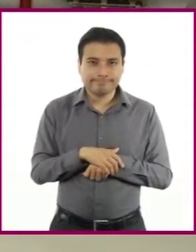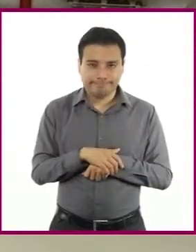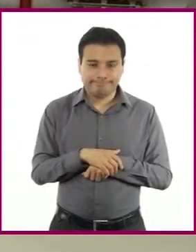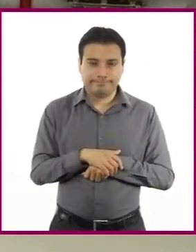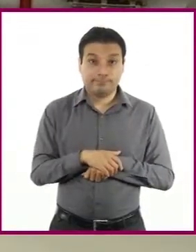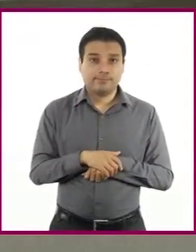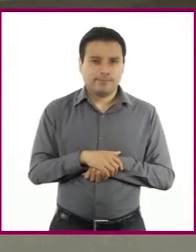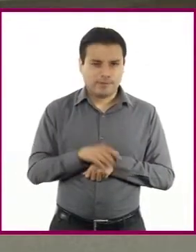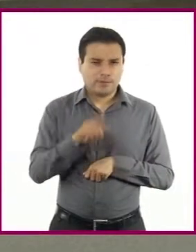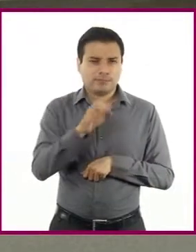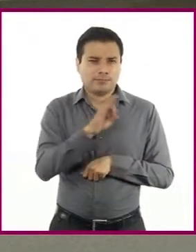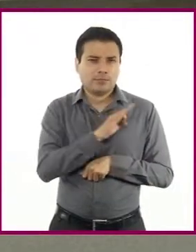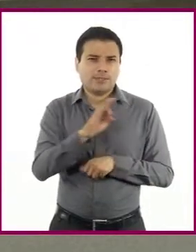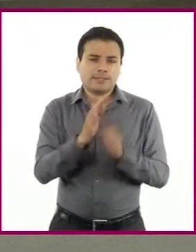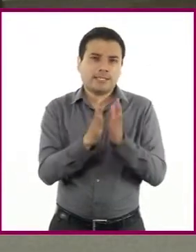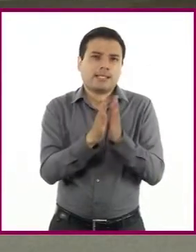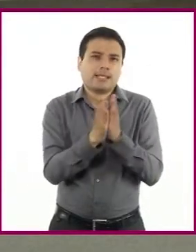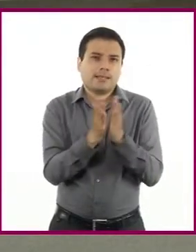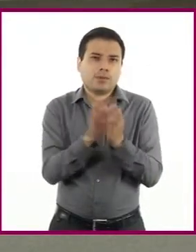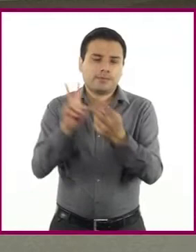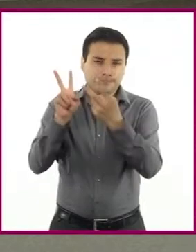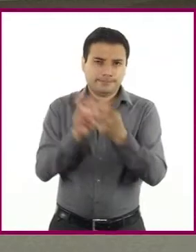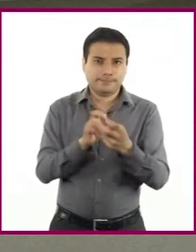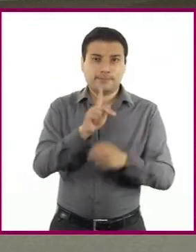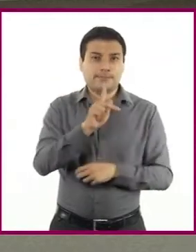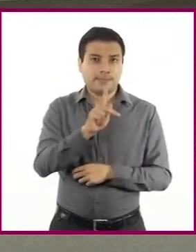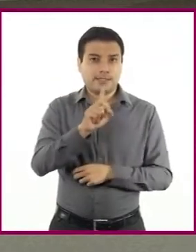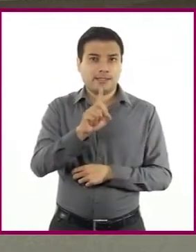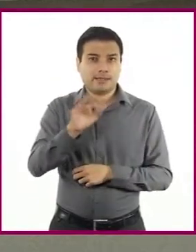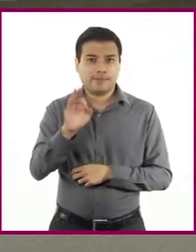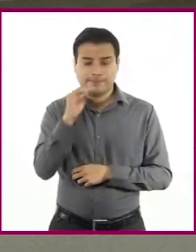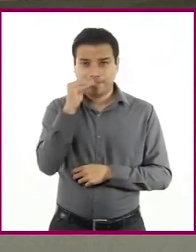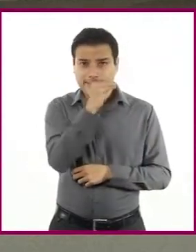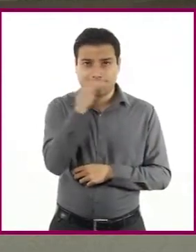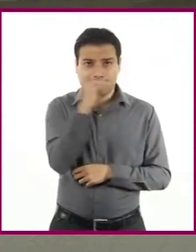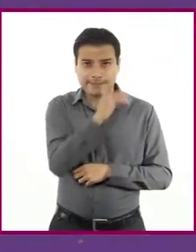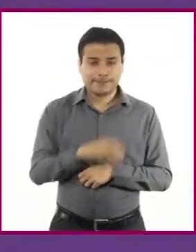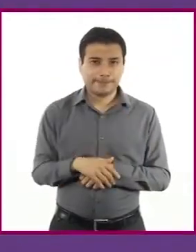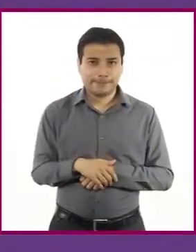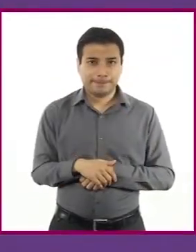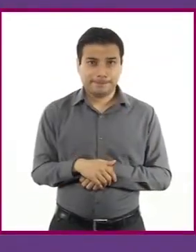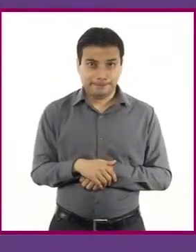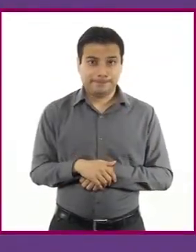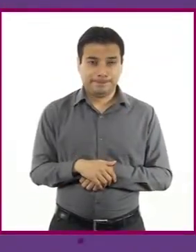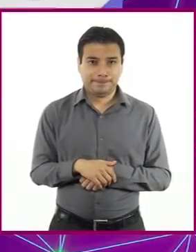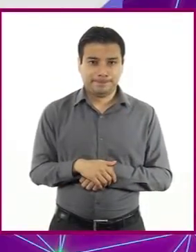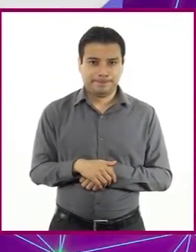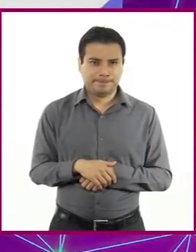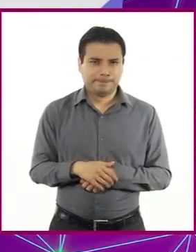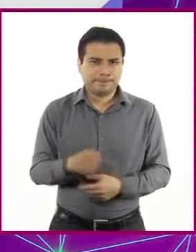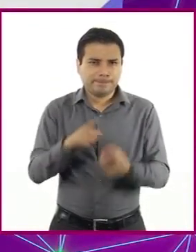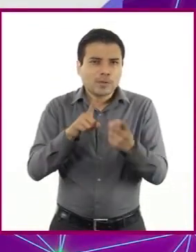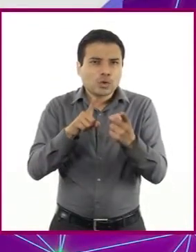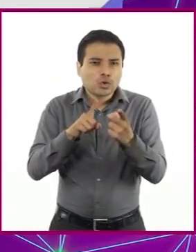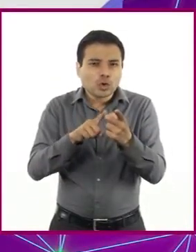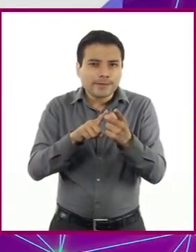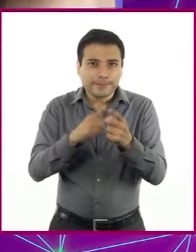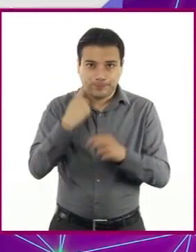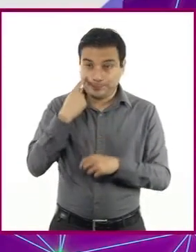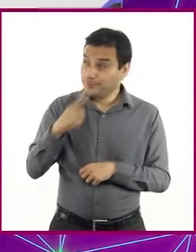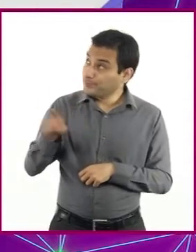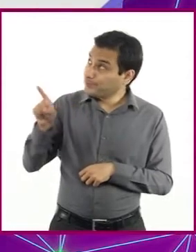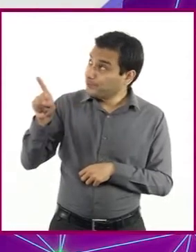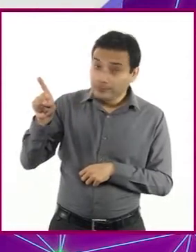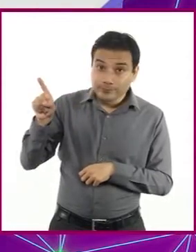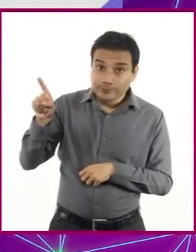forma gratuita en formato PDF. Para ello, pueden escanear el código QR que aparece en